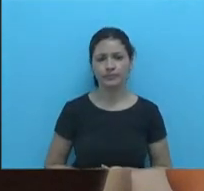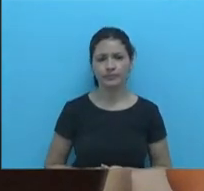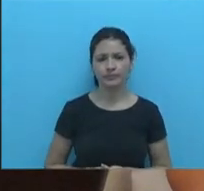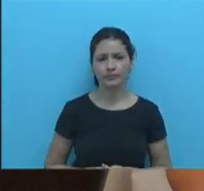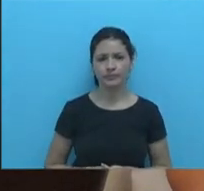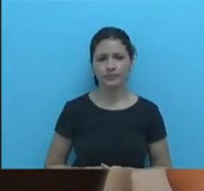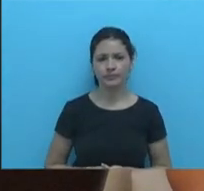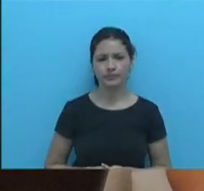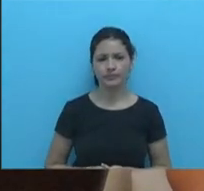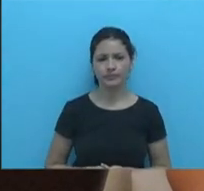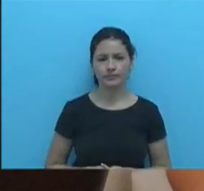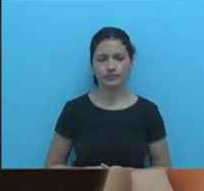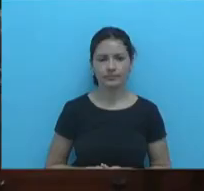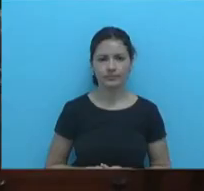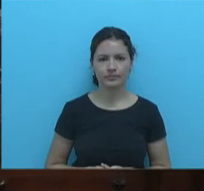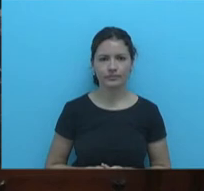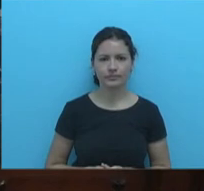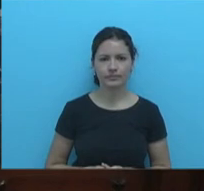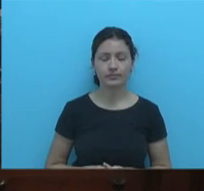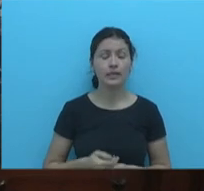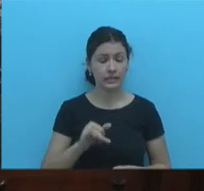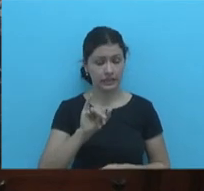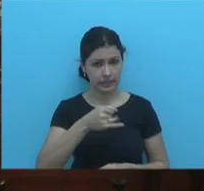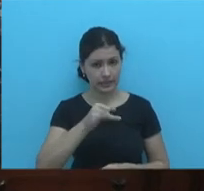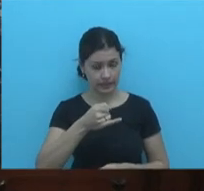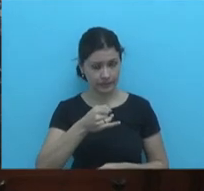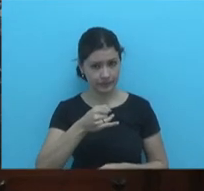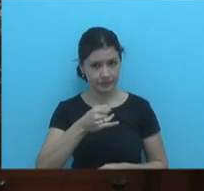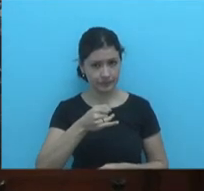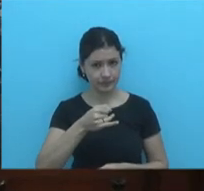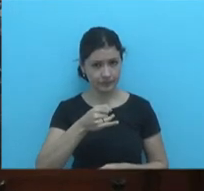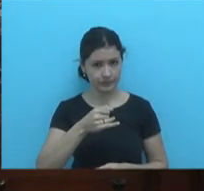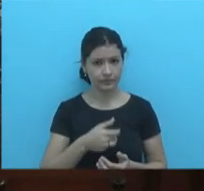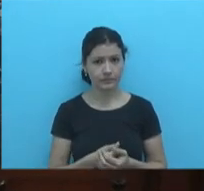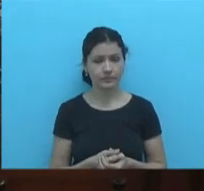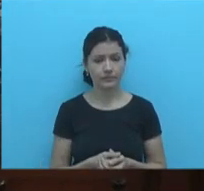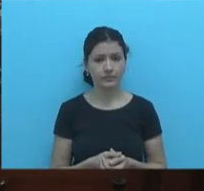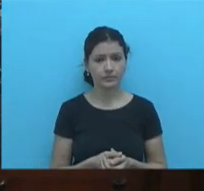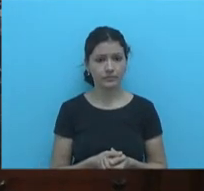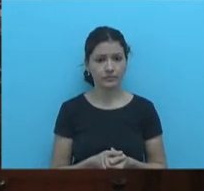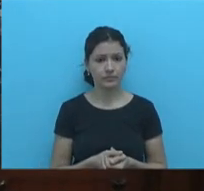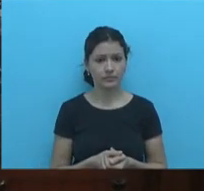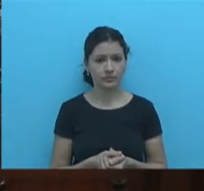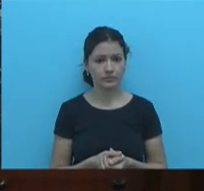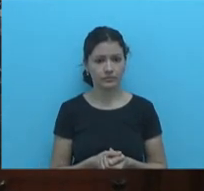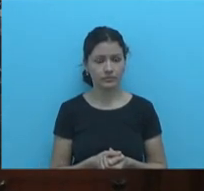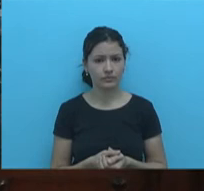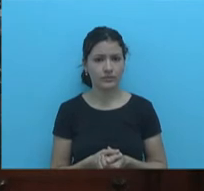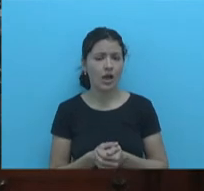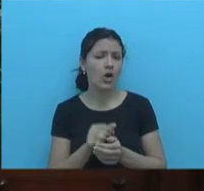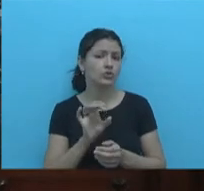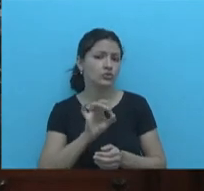Tiene la palabra el diputado. Sí, desde mi punto de vista, no te haría, solamente podría dar un certificado